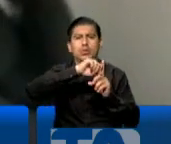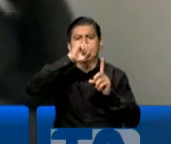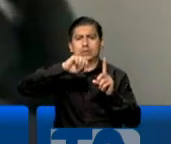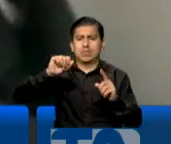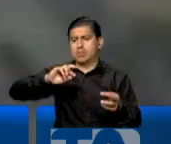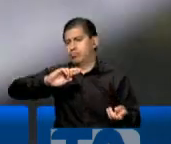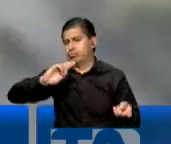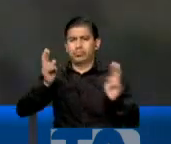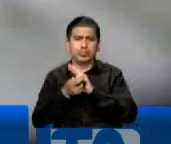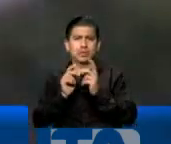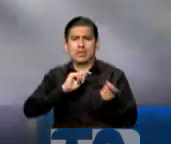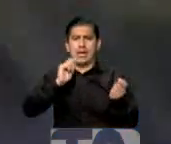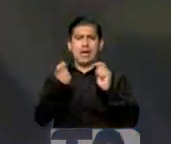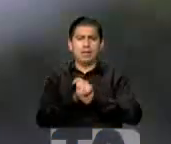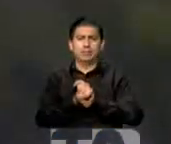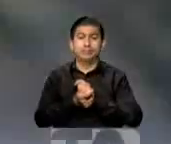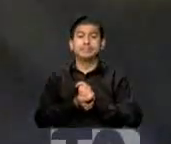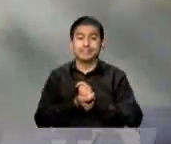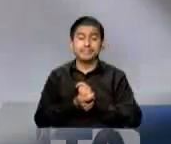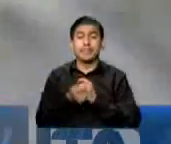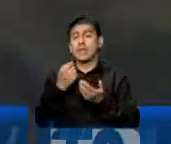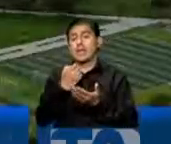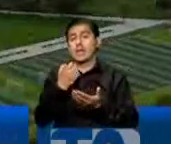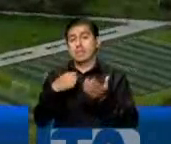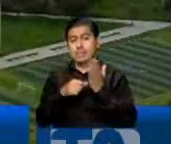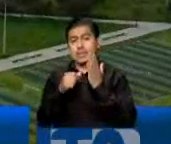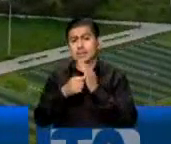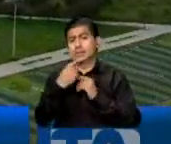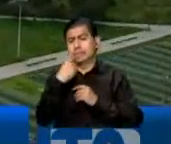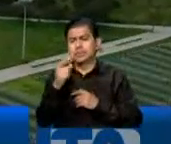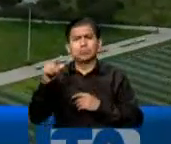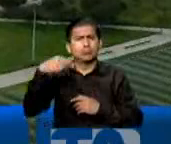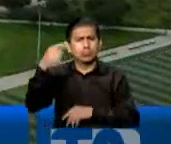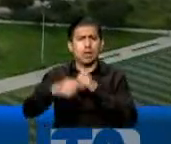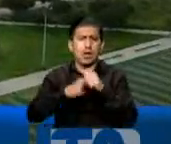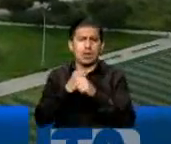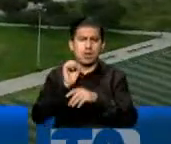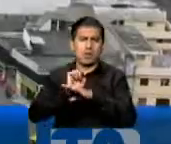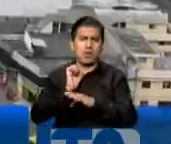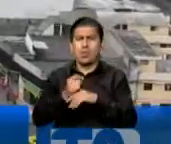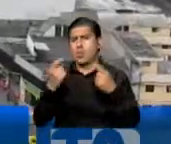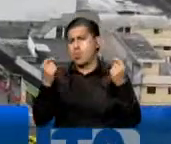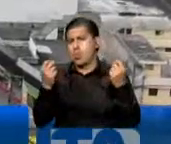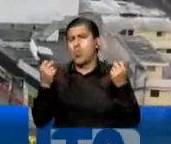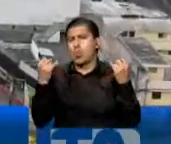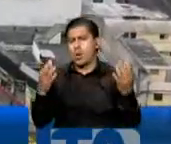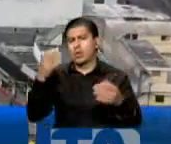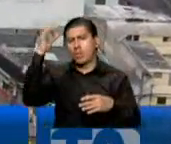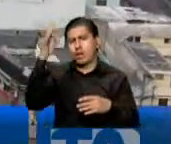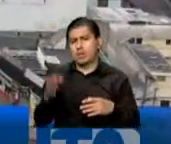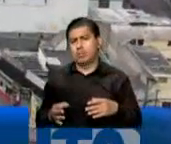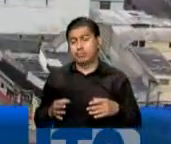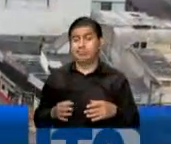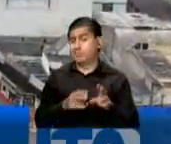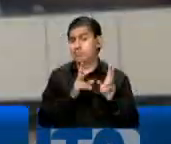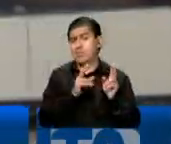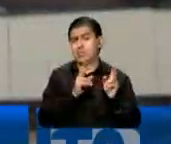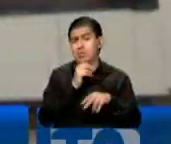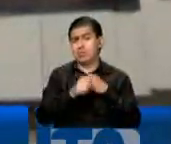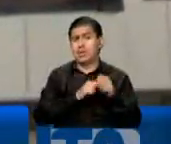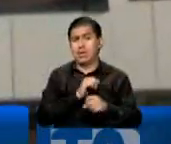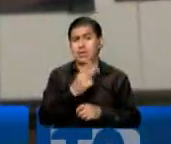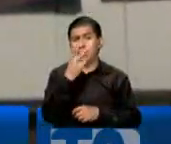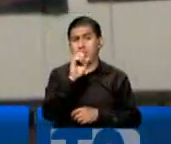hay que revisar. El ministro recordó que el presupuesto para el próximo año será el mismo que tenemos en